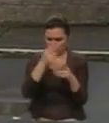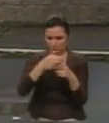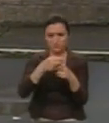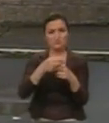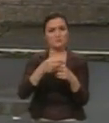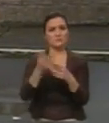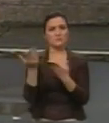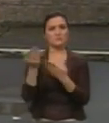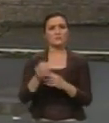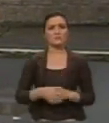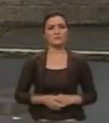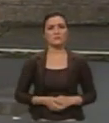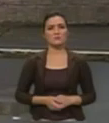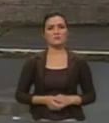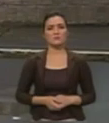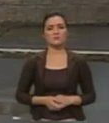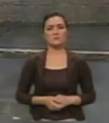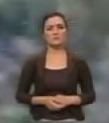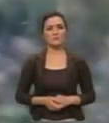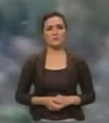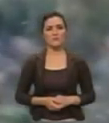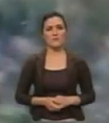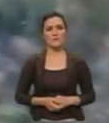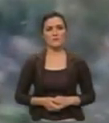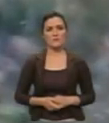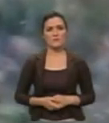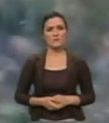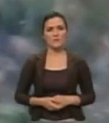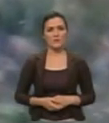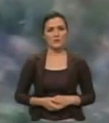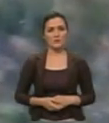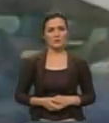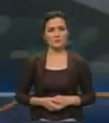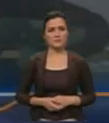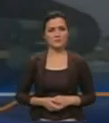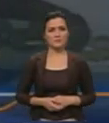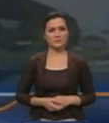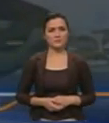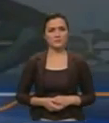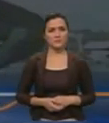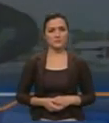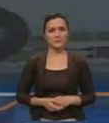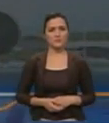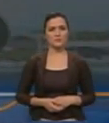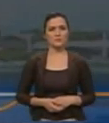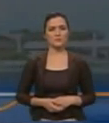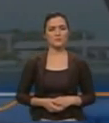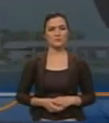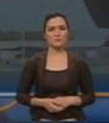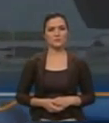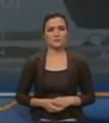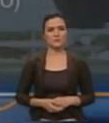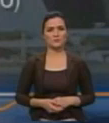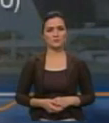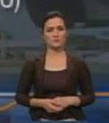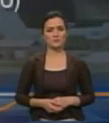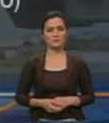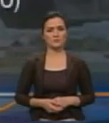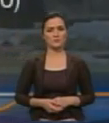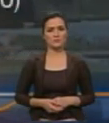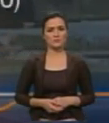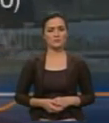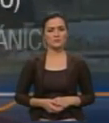22 militares fallecidos. Como miembros de la tripulación, el piloto, capitán Darwin Viteri Pérez,